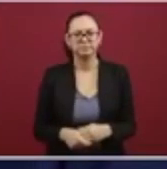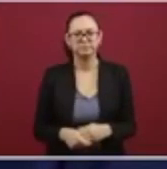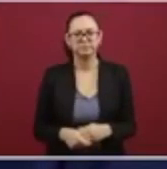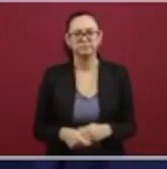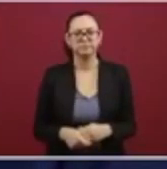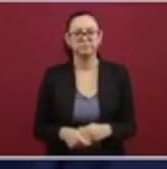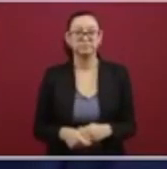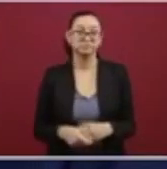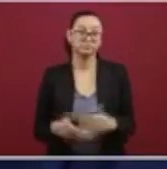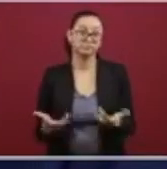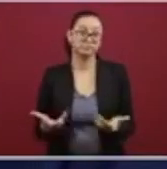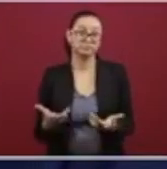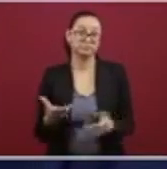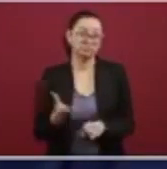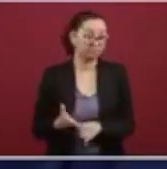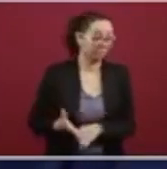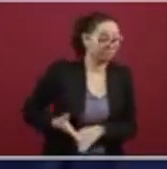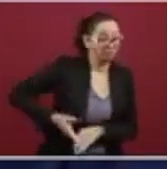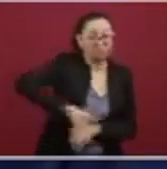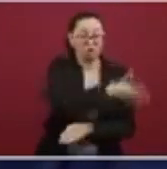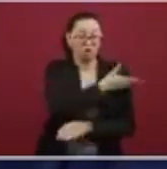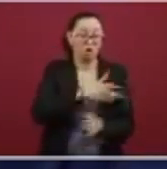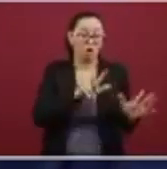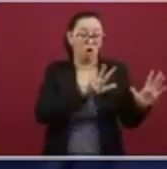de 800 pipas